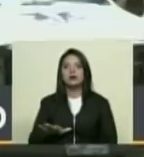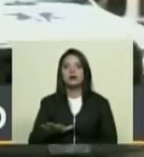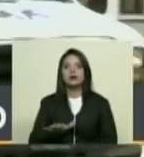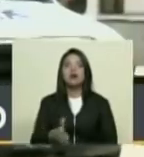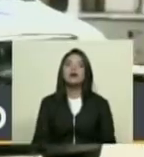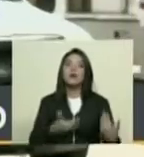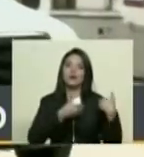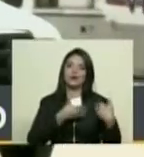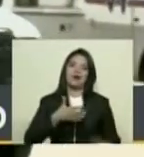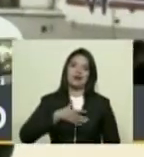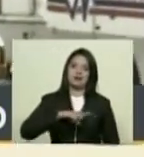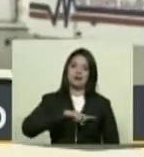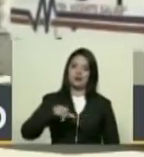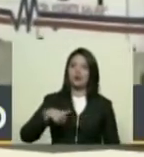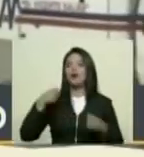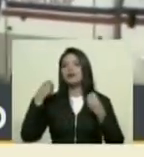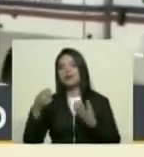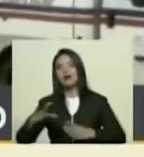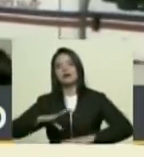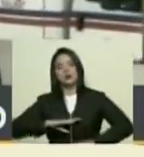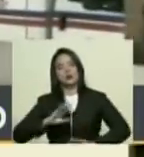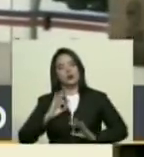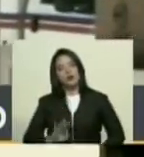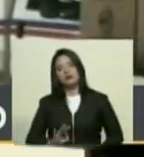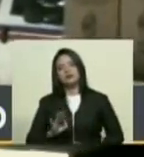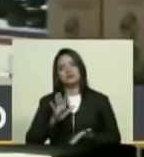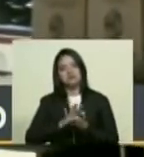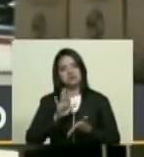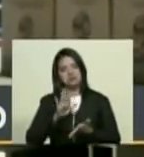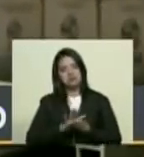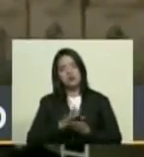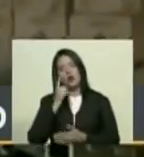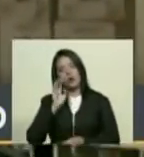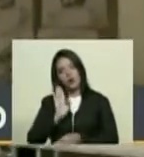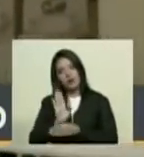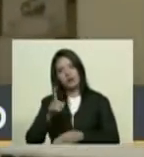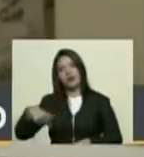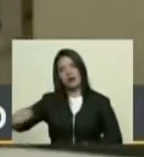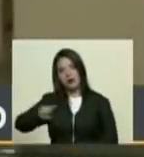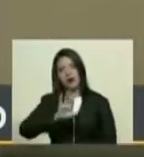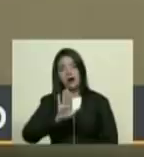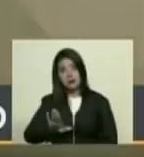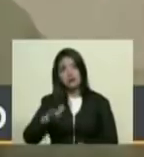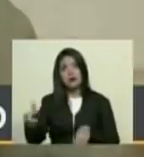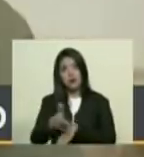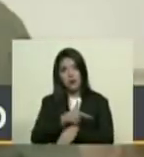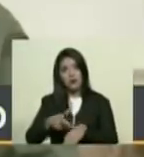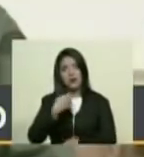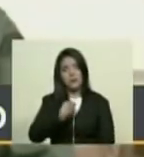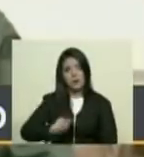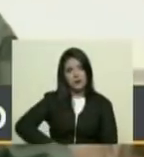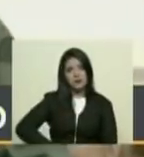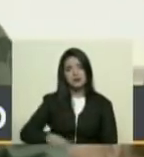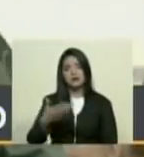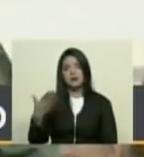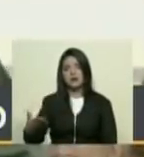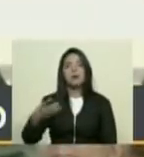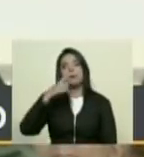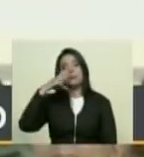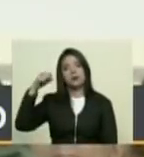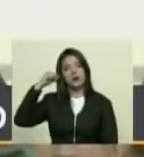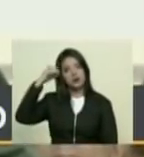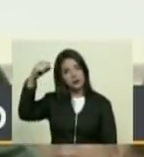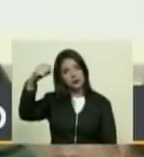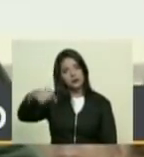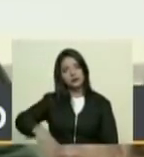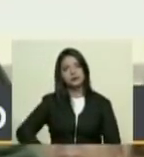responsabilidad de nosotros llevarle bienestar, seguridad, protección, como lo ha venido haciendo el presidente Nicolás